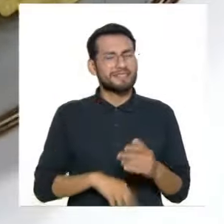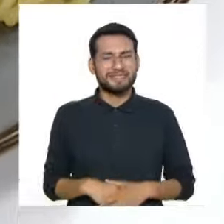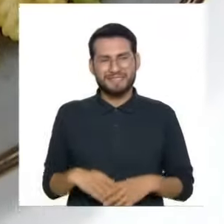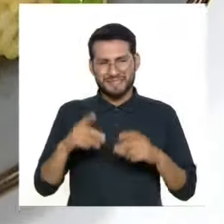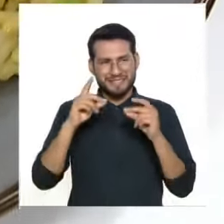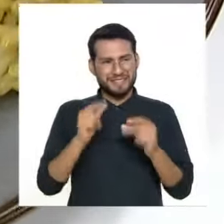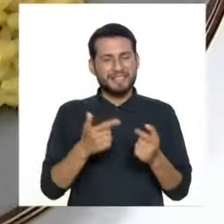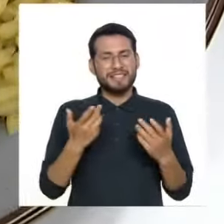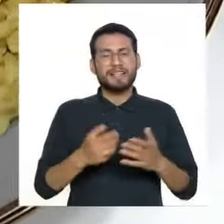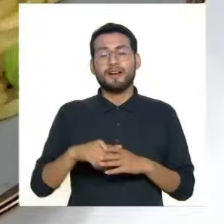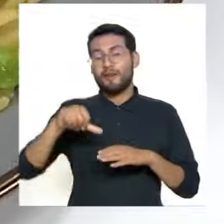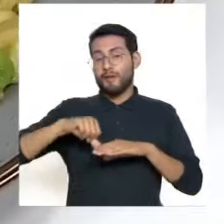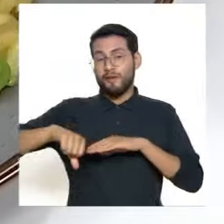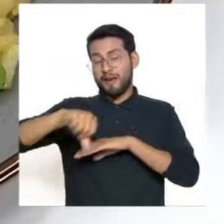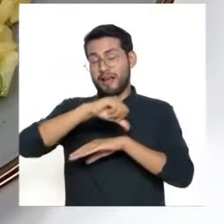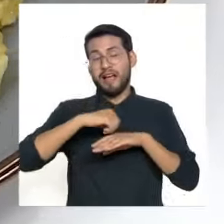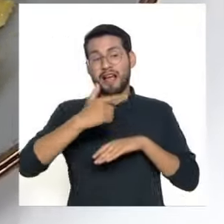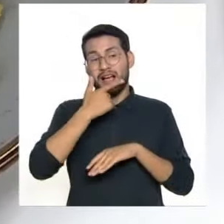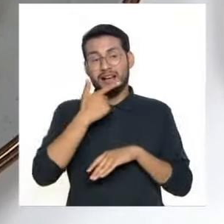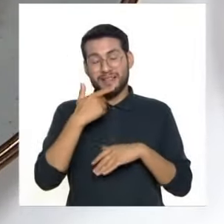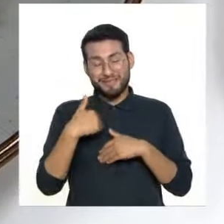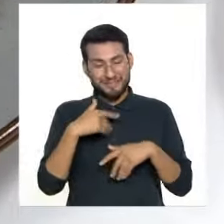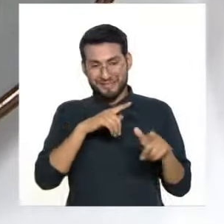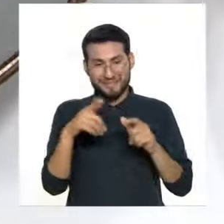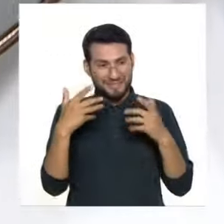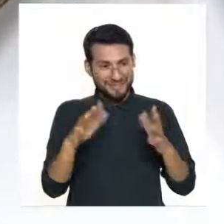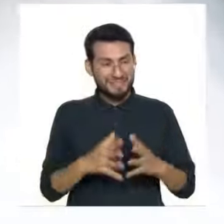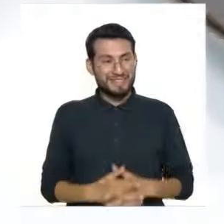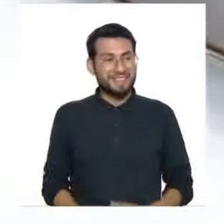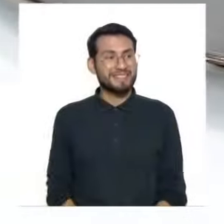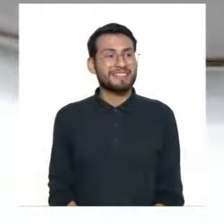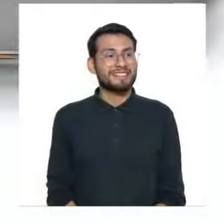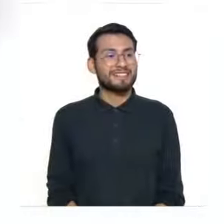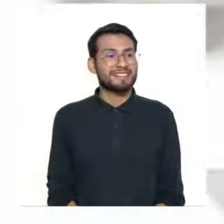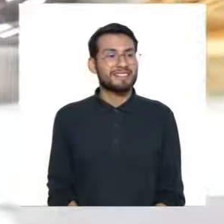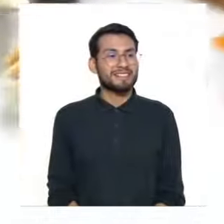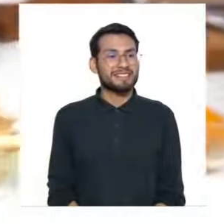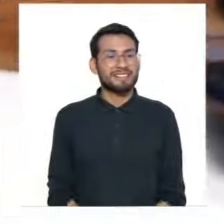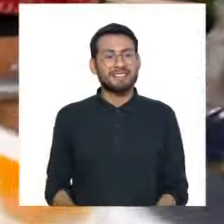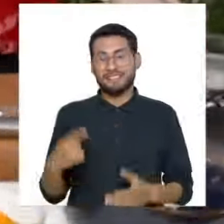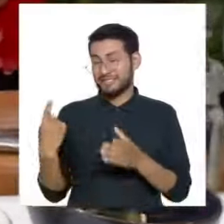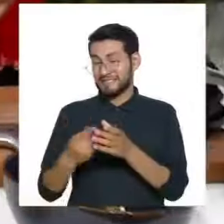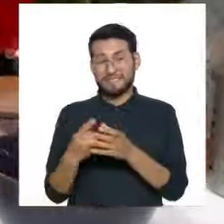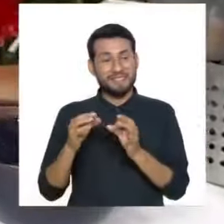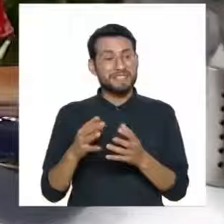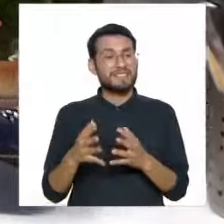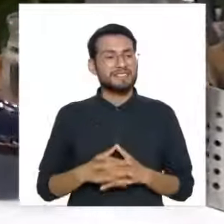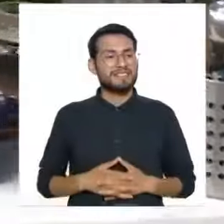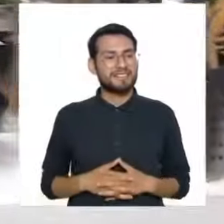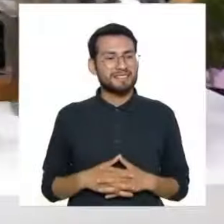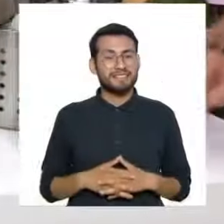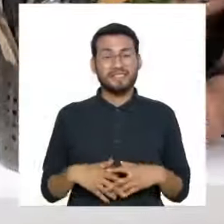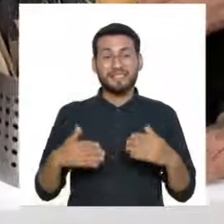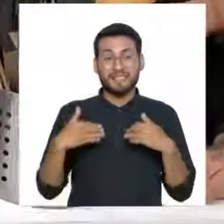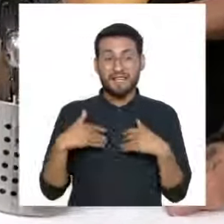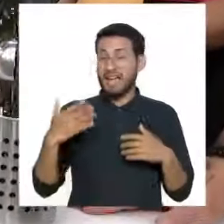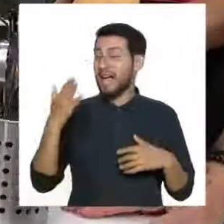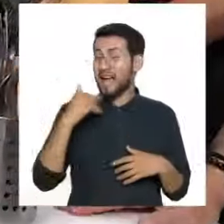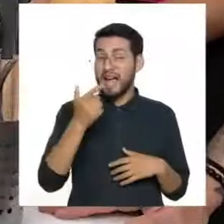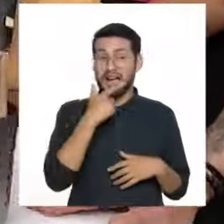rápidamente La guanca tenemos todo acá en en la en la licuadora y Lleva esto tenemos el